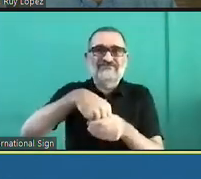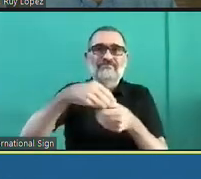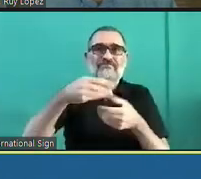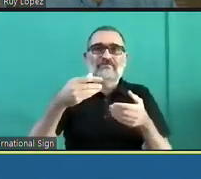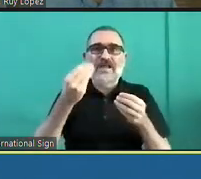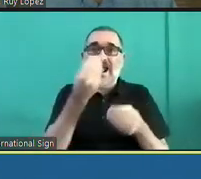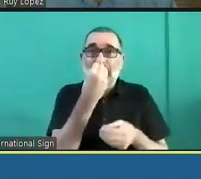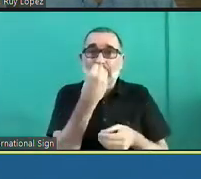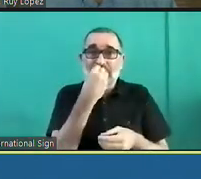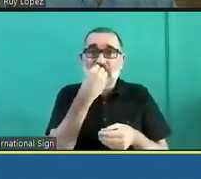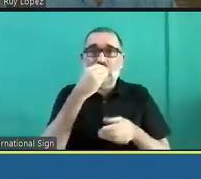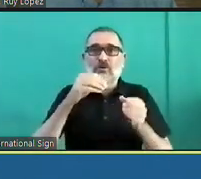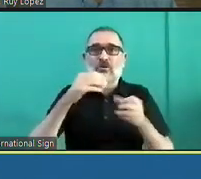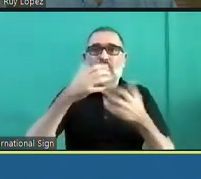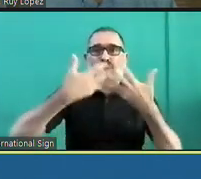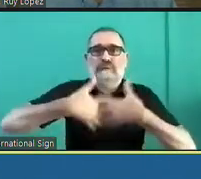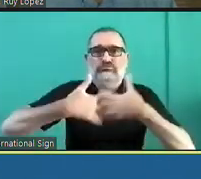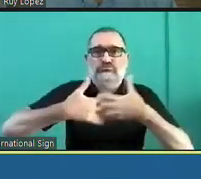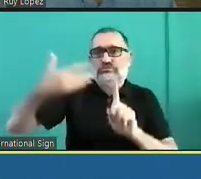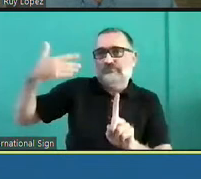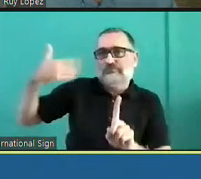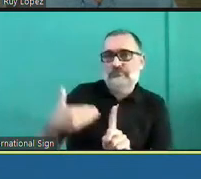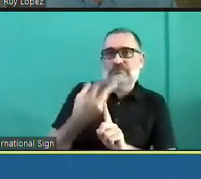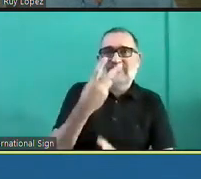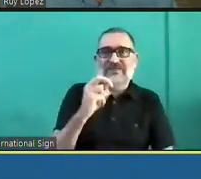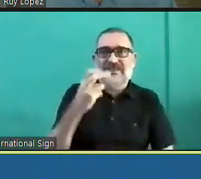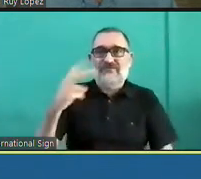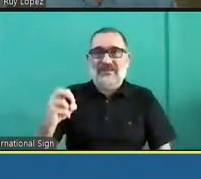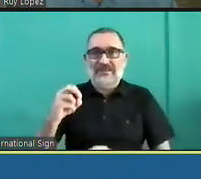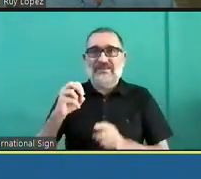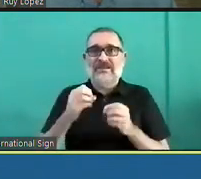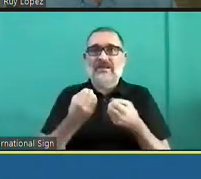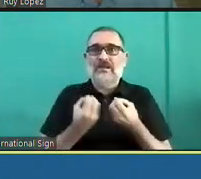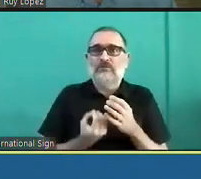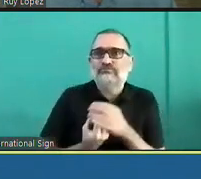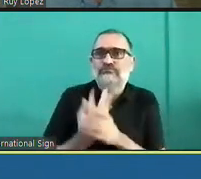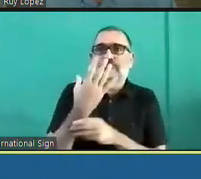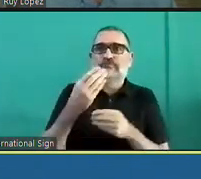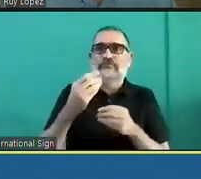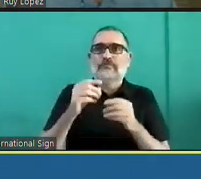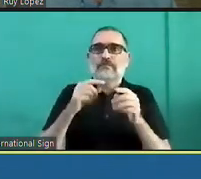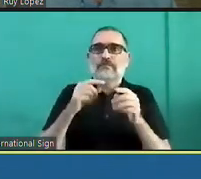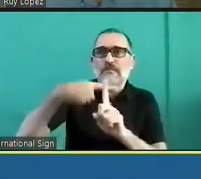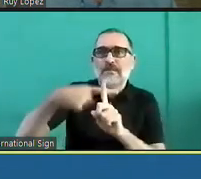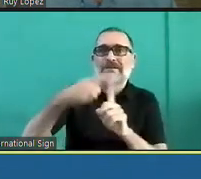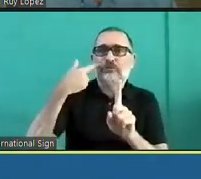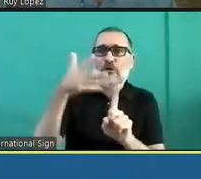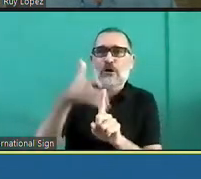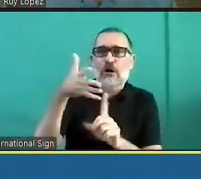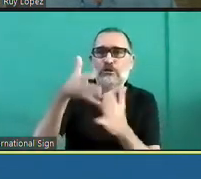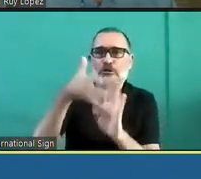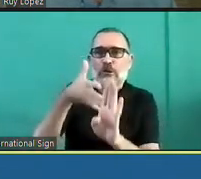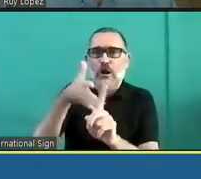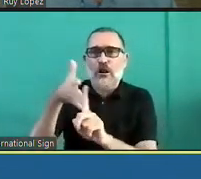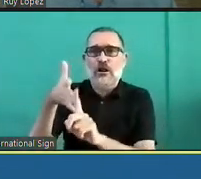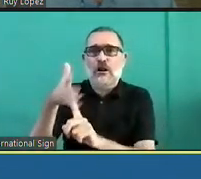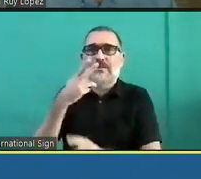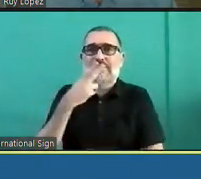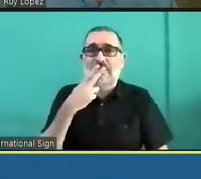el instituto de salvador su gran y es cirujano de una tiene amplia experiencia